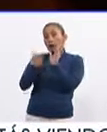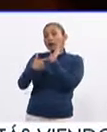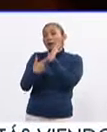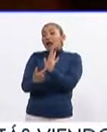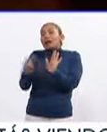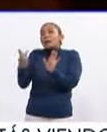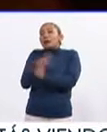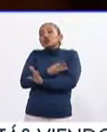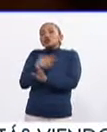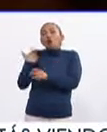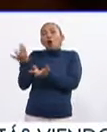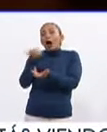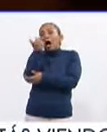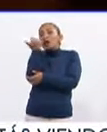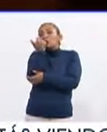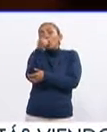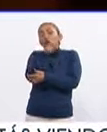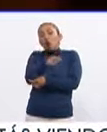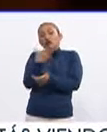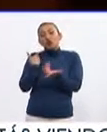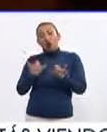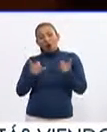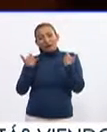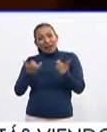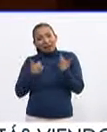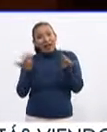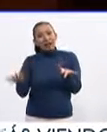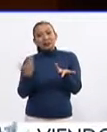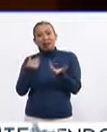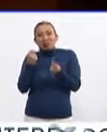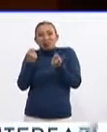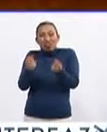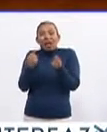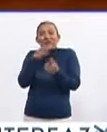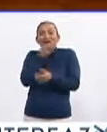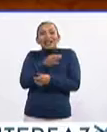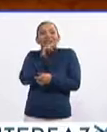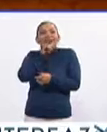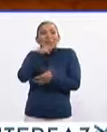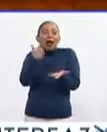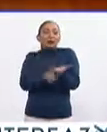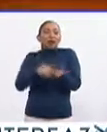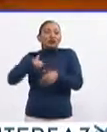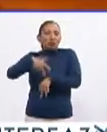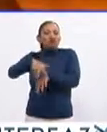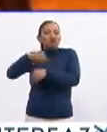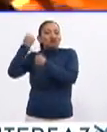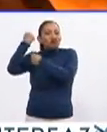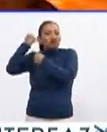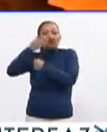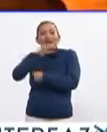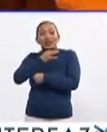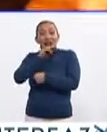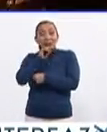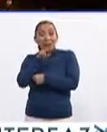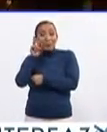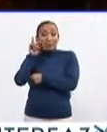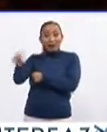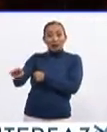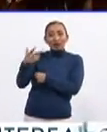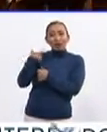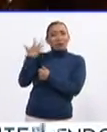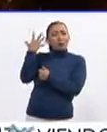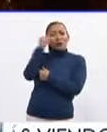retrata los hechos del movimiento con la frescura, juventud, irreverencia y fiesta que también tuvo este suceso, destacando también